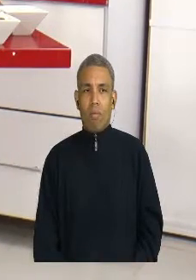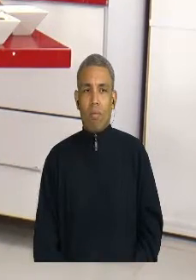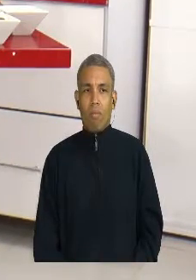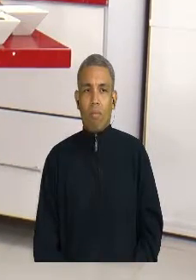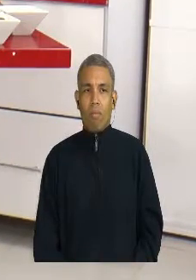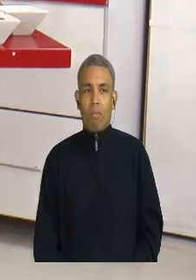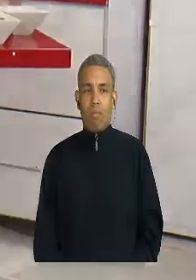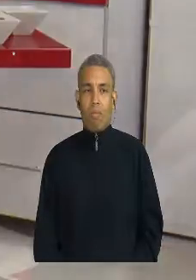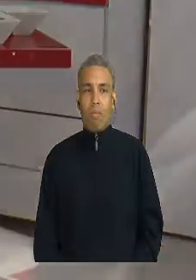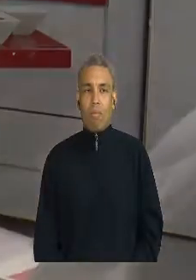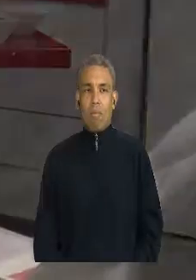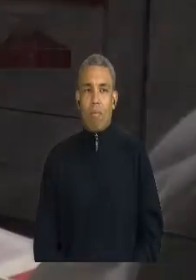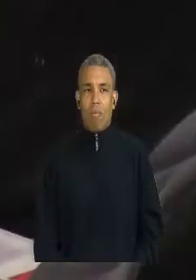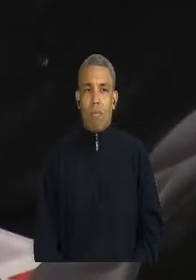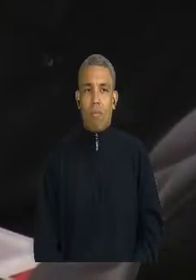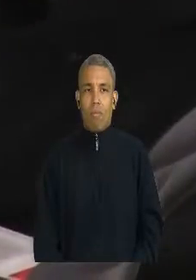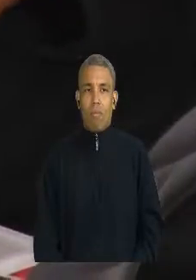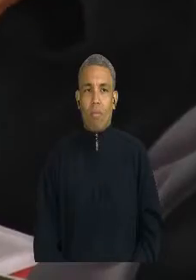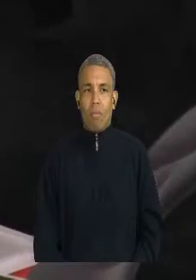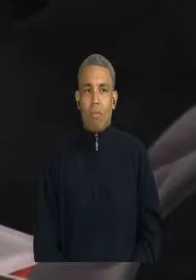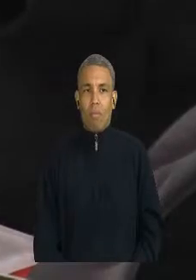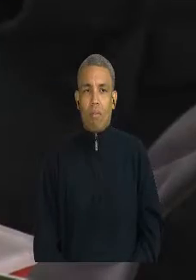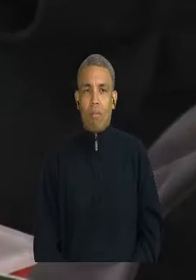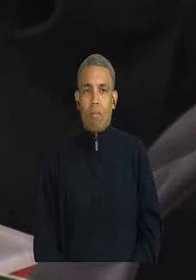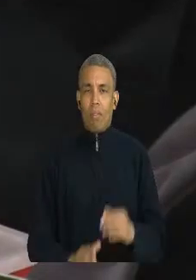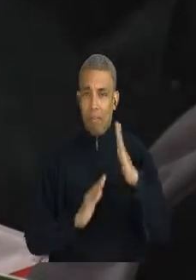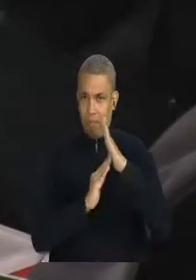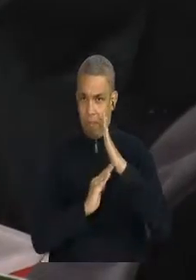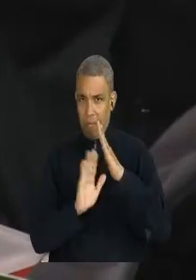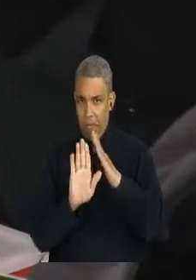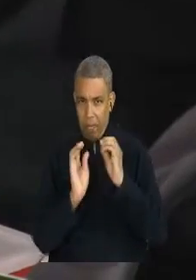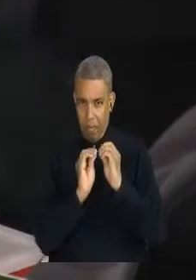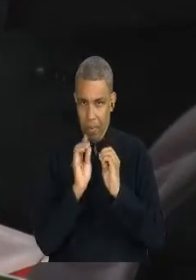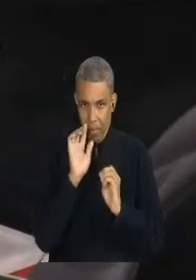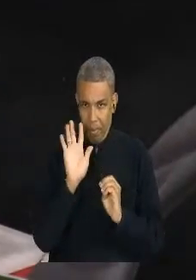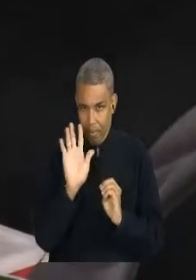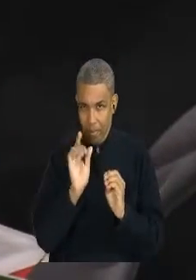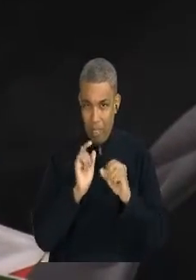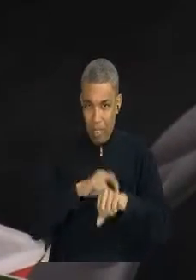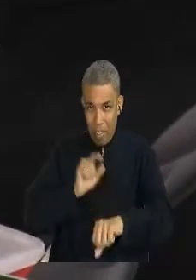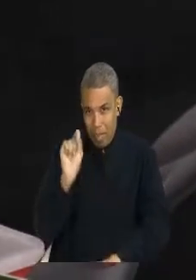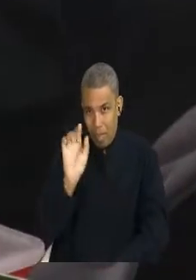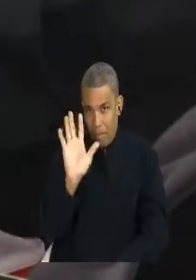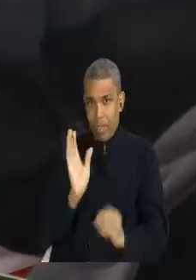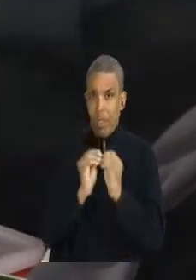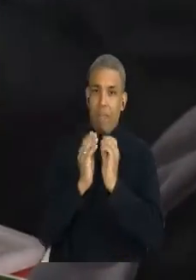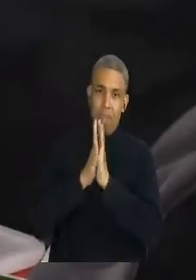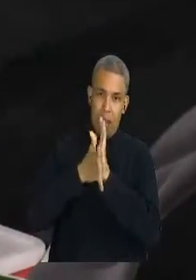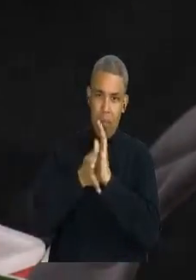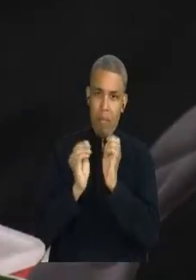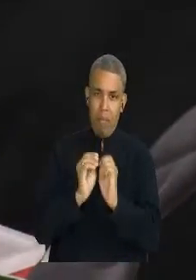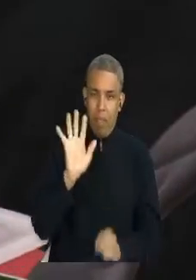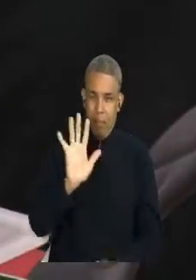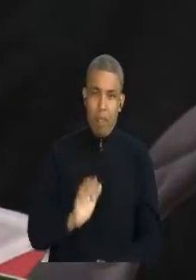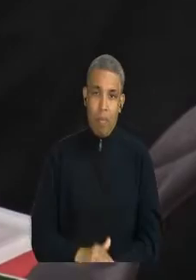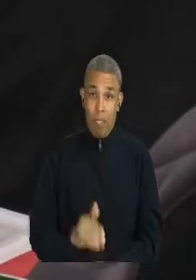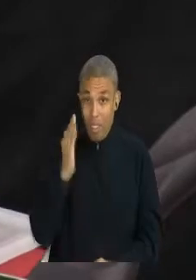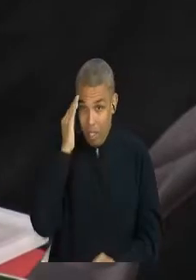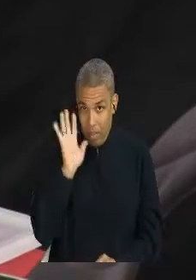llamada. Bueno, por ahora nosotros lo que vamos a hacer es una pausa pequeñita, Will. Nos sí, vamos claro. a hacer una pausa chiquitica, pero ustedes no se despeguen, como siempre se los digo.